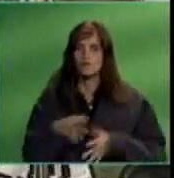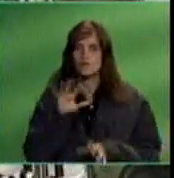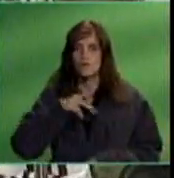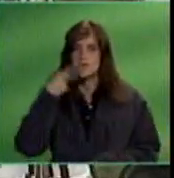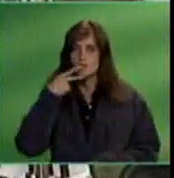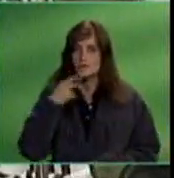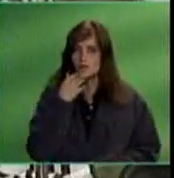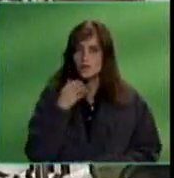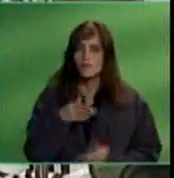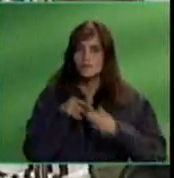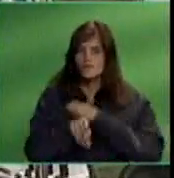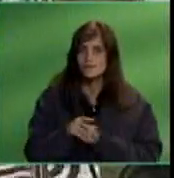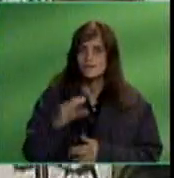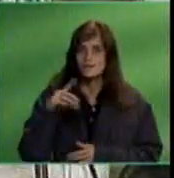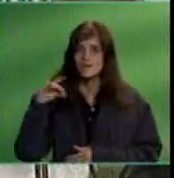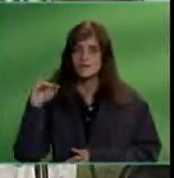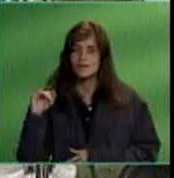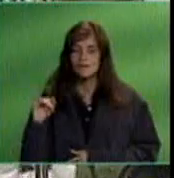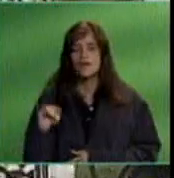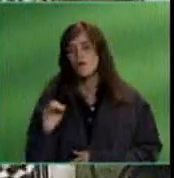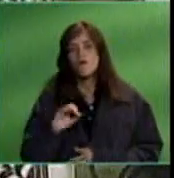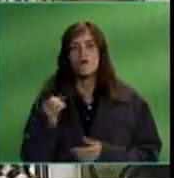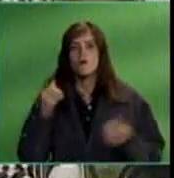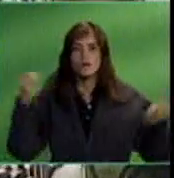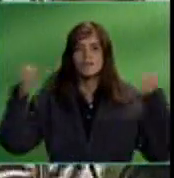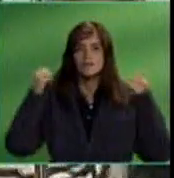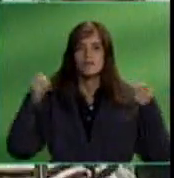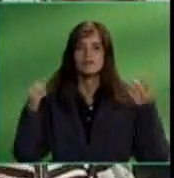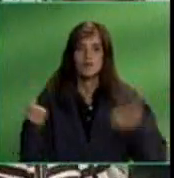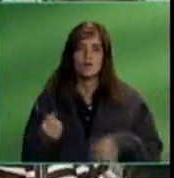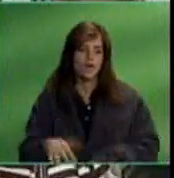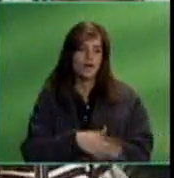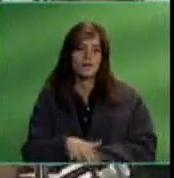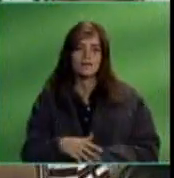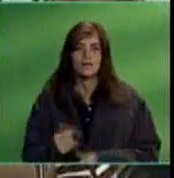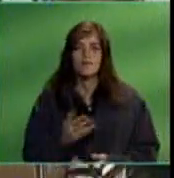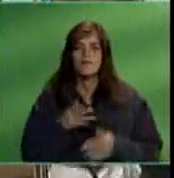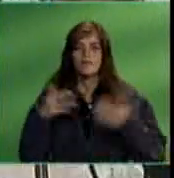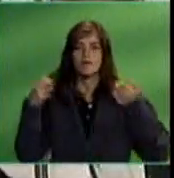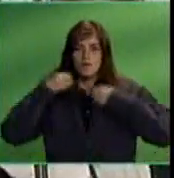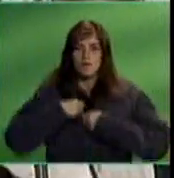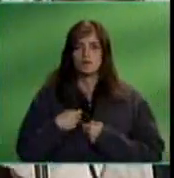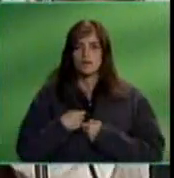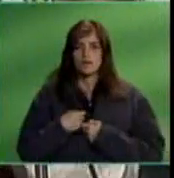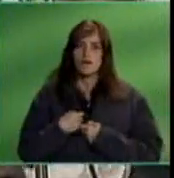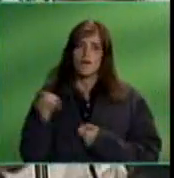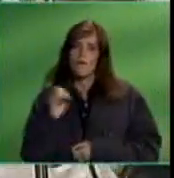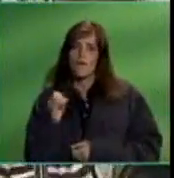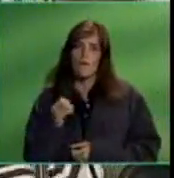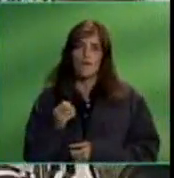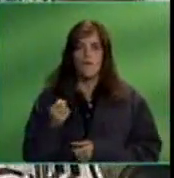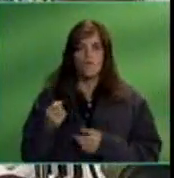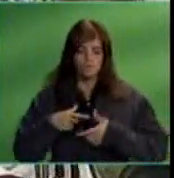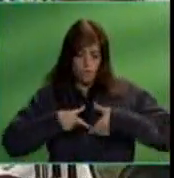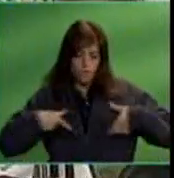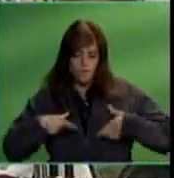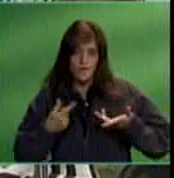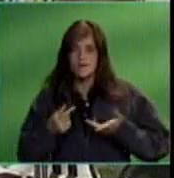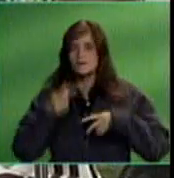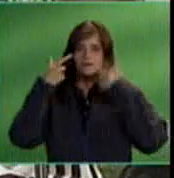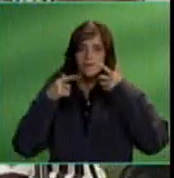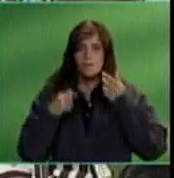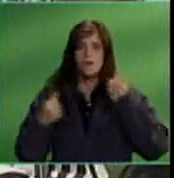para entrar al cdi un gimnasio al aire libre donde se le haya pedido que vayan con la chaqueta con la con los ojos de Chávez para hacer